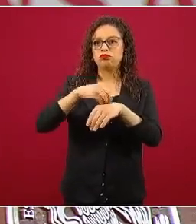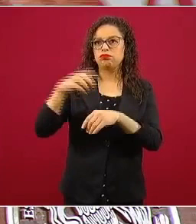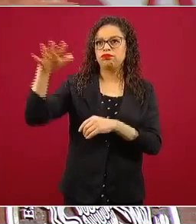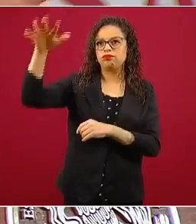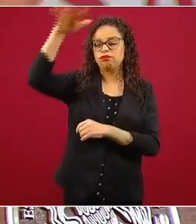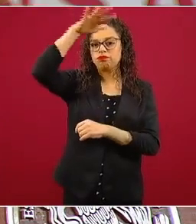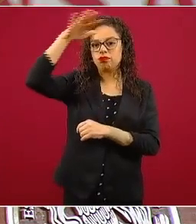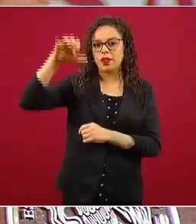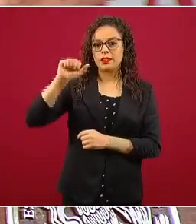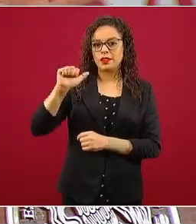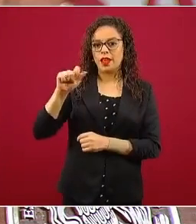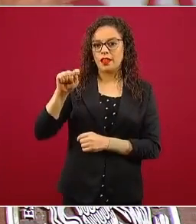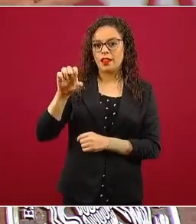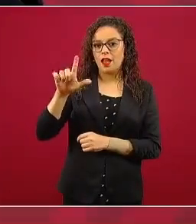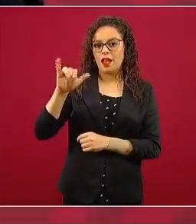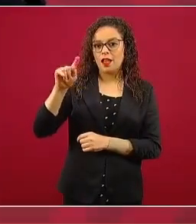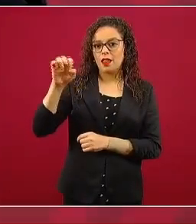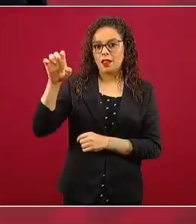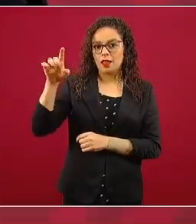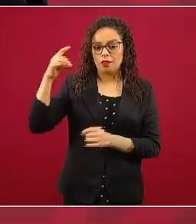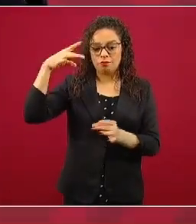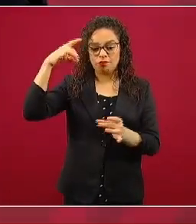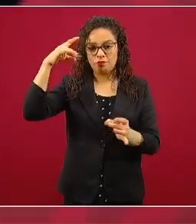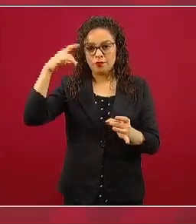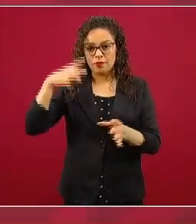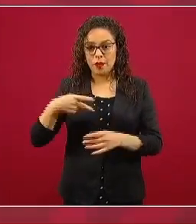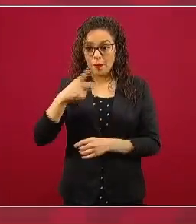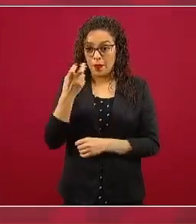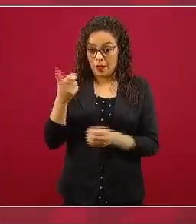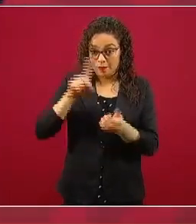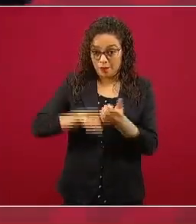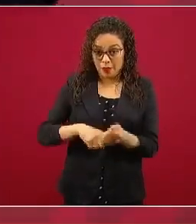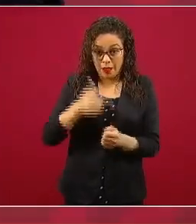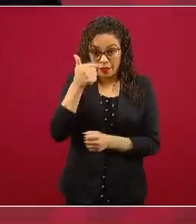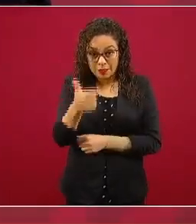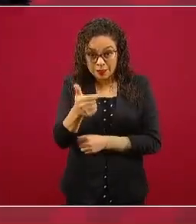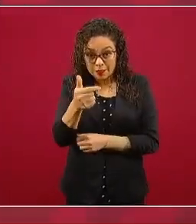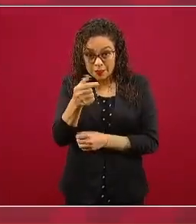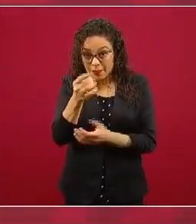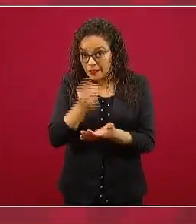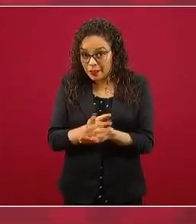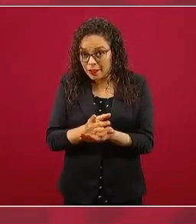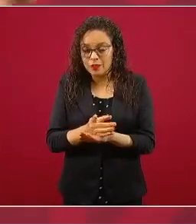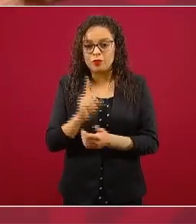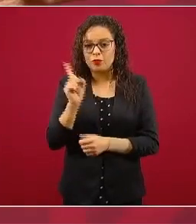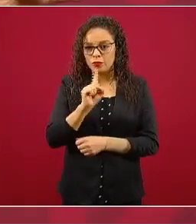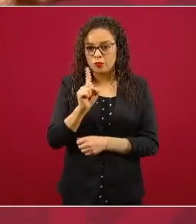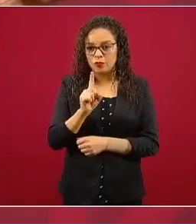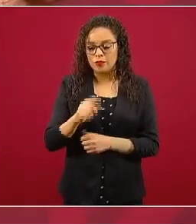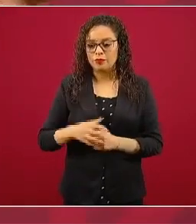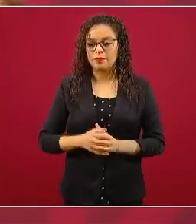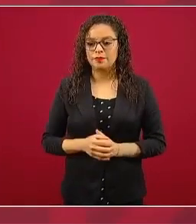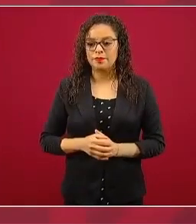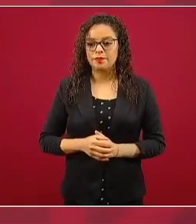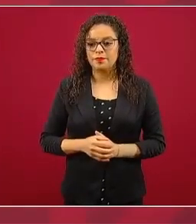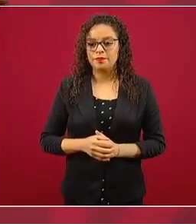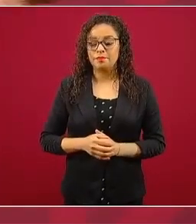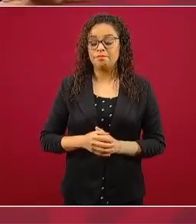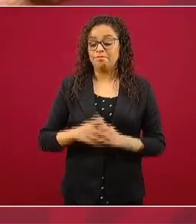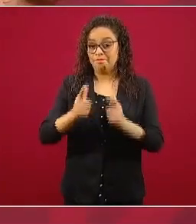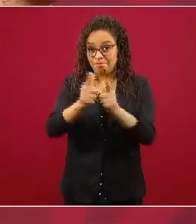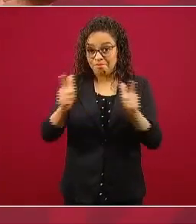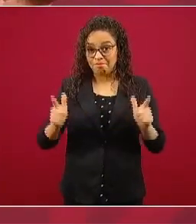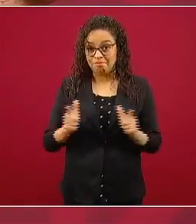pero no solo son los 7, sino tienen un aparato de